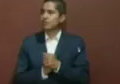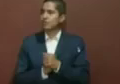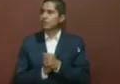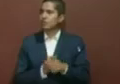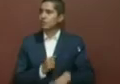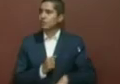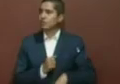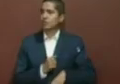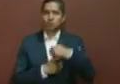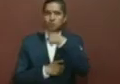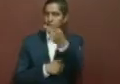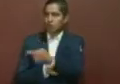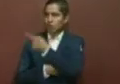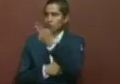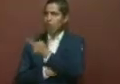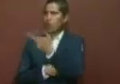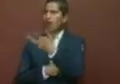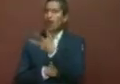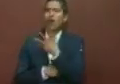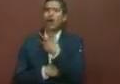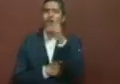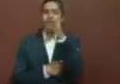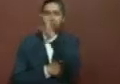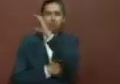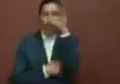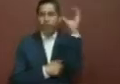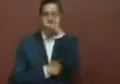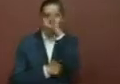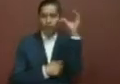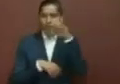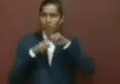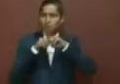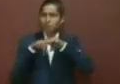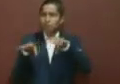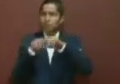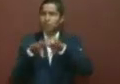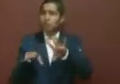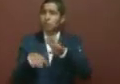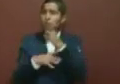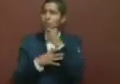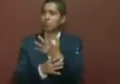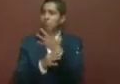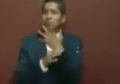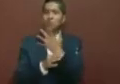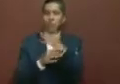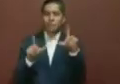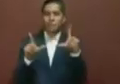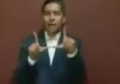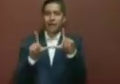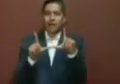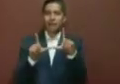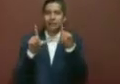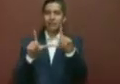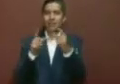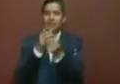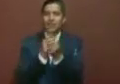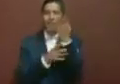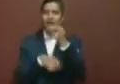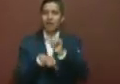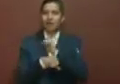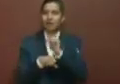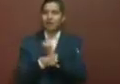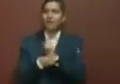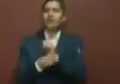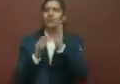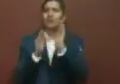todos. Sí. Preguntarle, hay unas fotografías que están circulando sobre unas supuestas placas de automóviles, placas nuevas, que ya